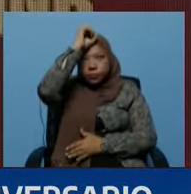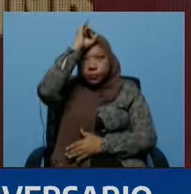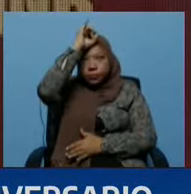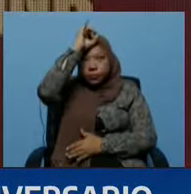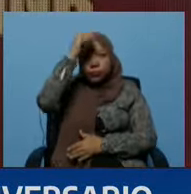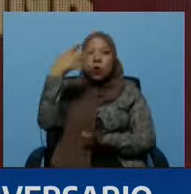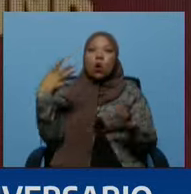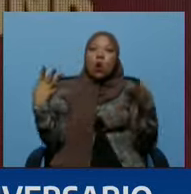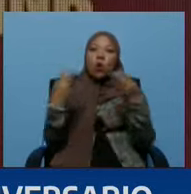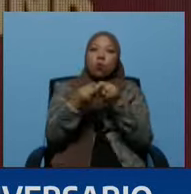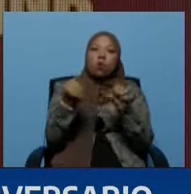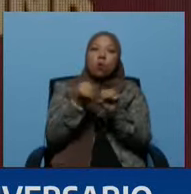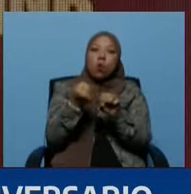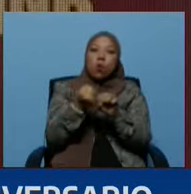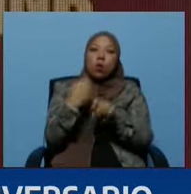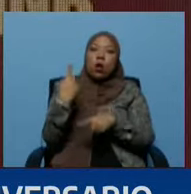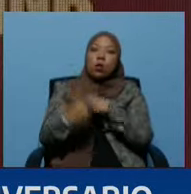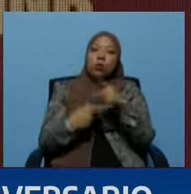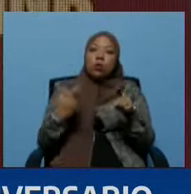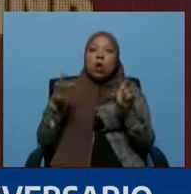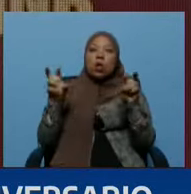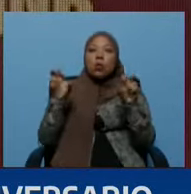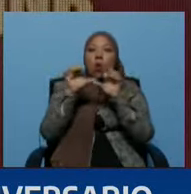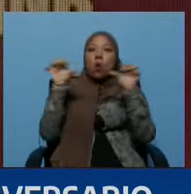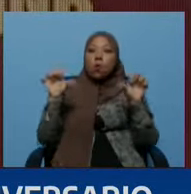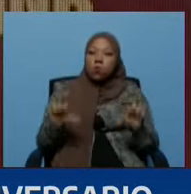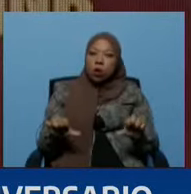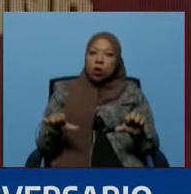ahora en un equipo sobre